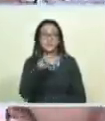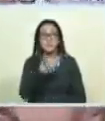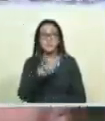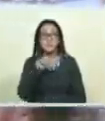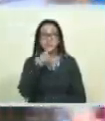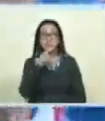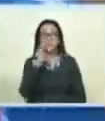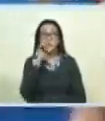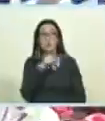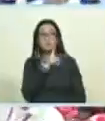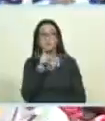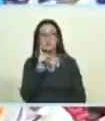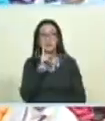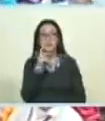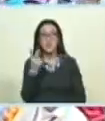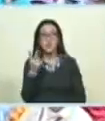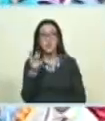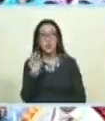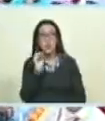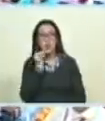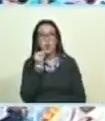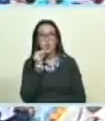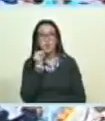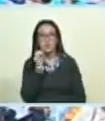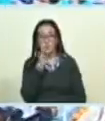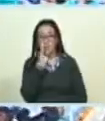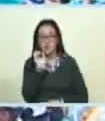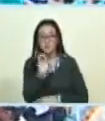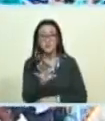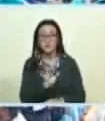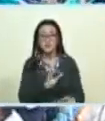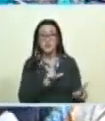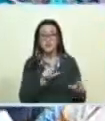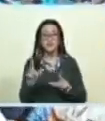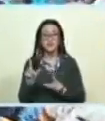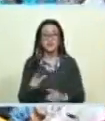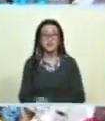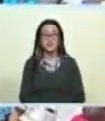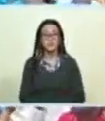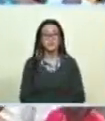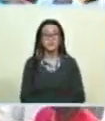para ver cómo se llama. Ellos dos. Dos jóvenes le acaba de llegar el bono navideño.